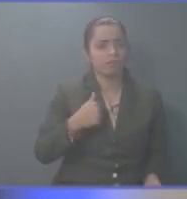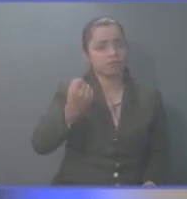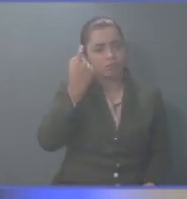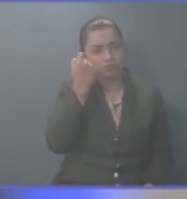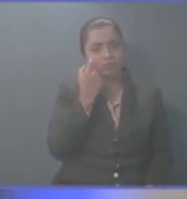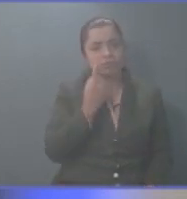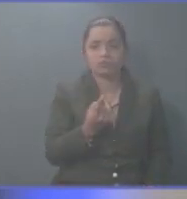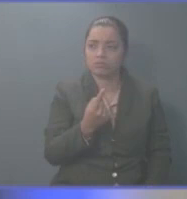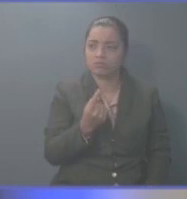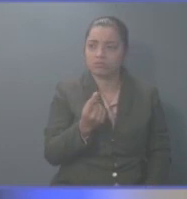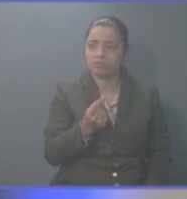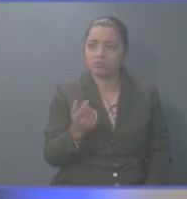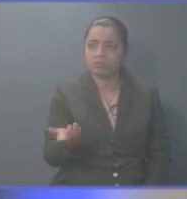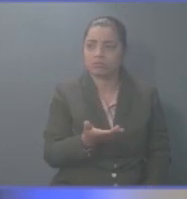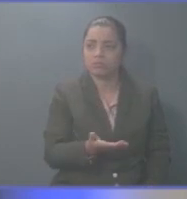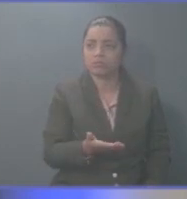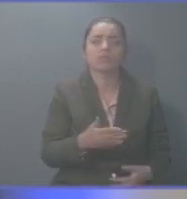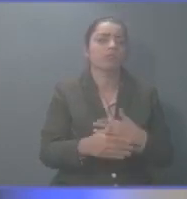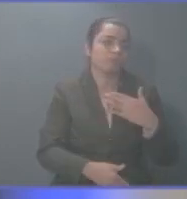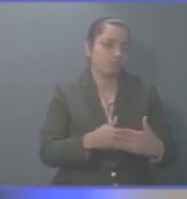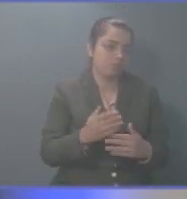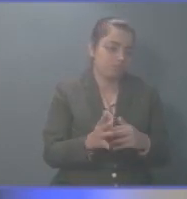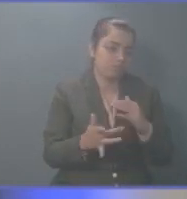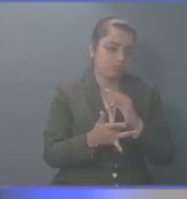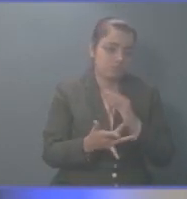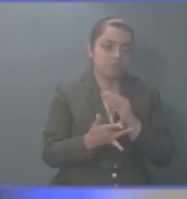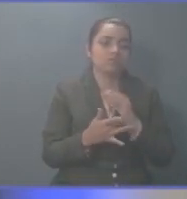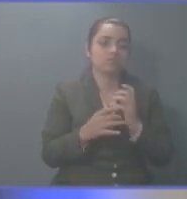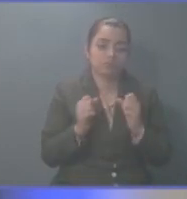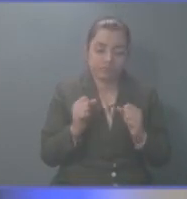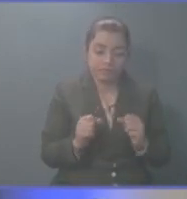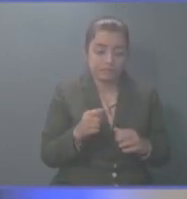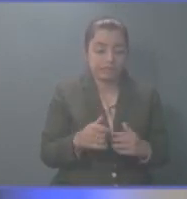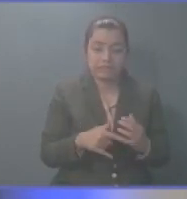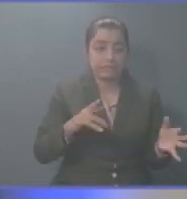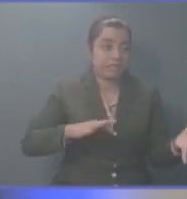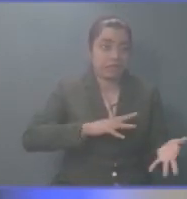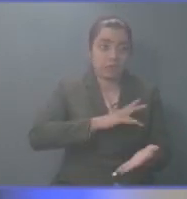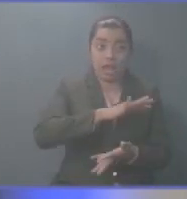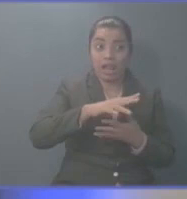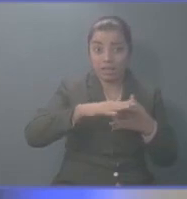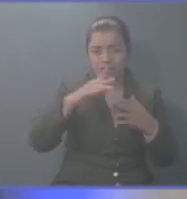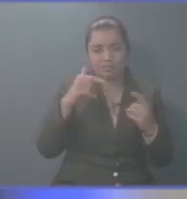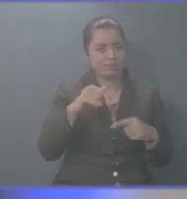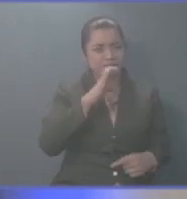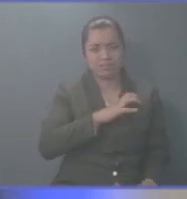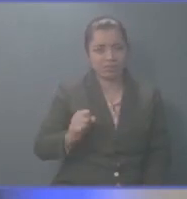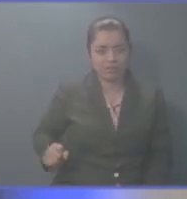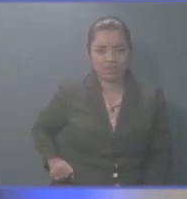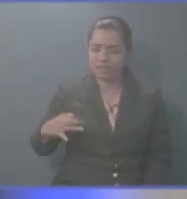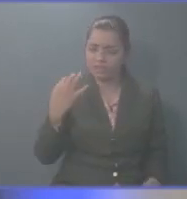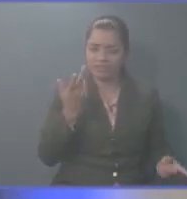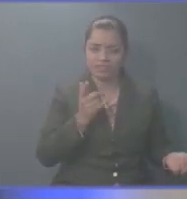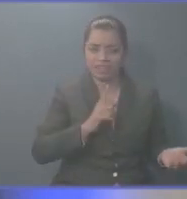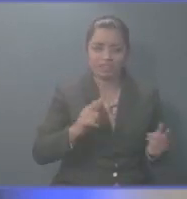que de repente las fallas técnicas, la misma naturaleza puede jugar una mala pasada, pero El Salvador tiene que estar preparado para